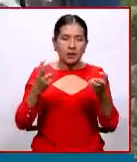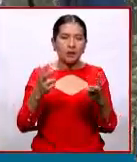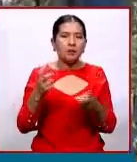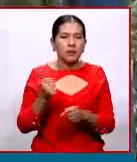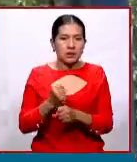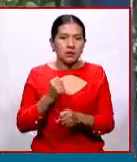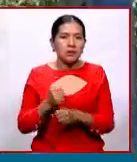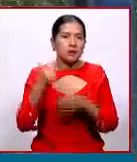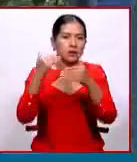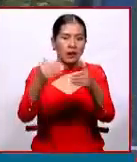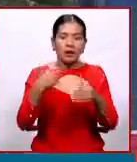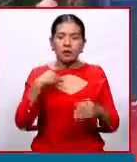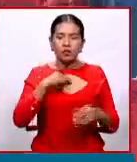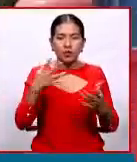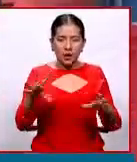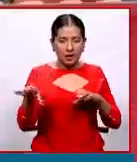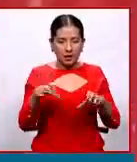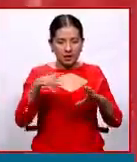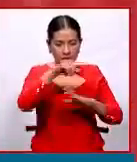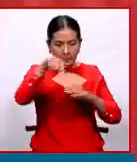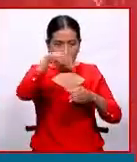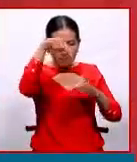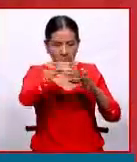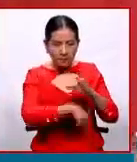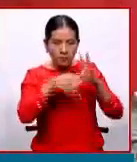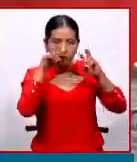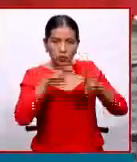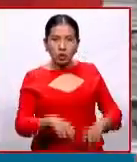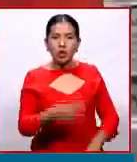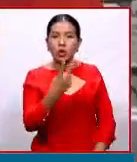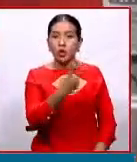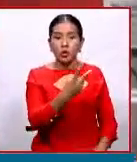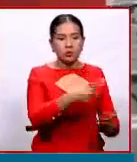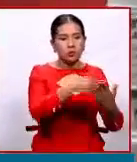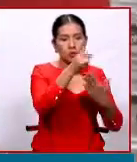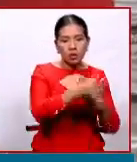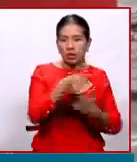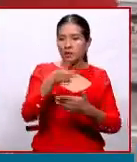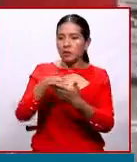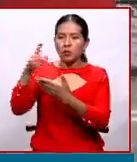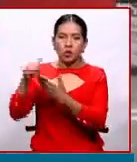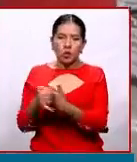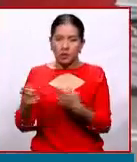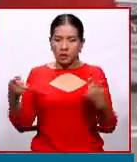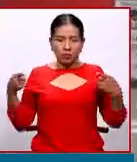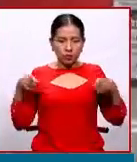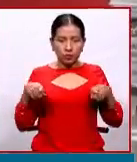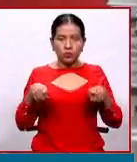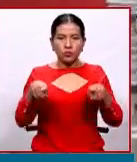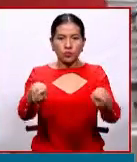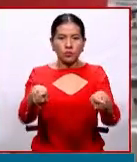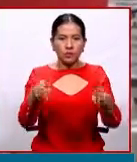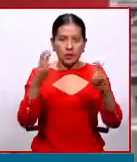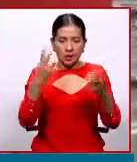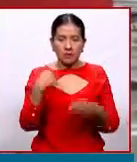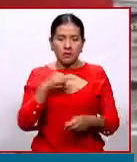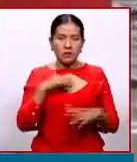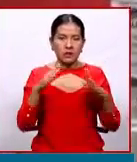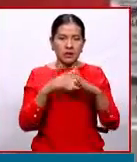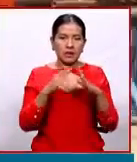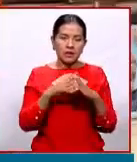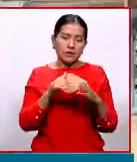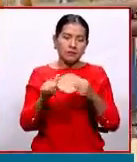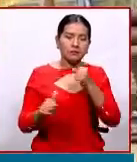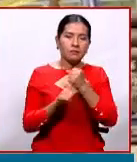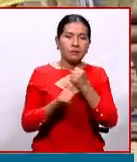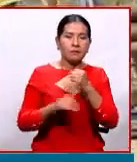Estamos realizando la perforación en este momento de dos proyectos en paralelo como casa matriz, como YPFB casa matriz, y eso es algo